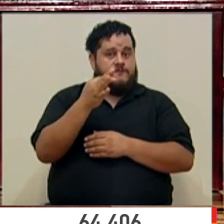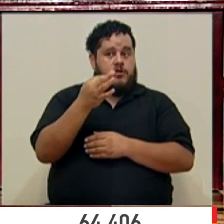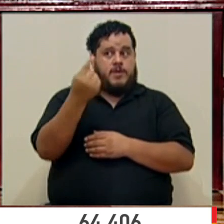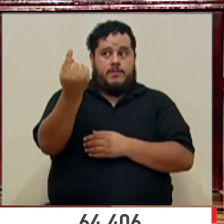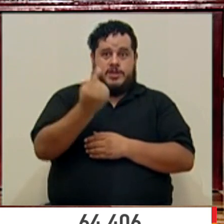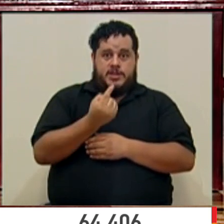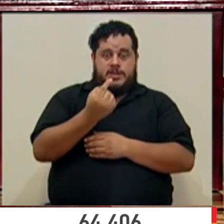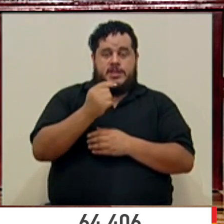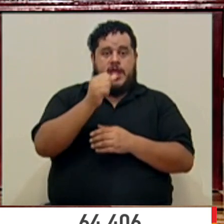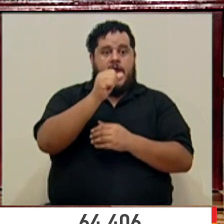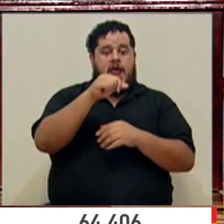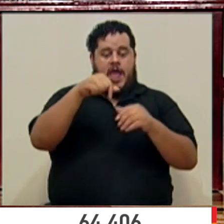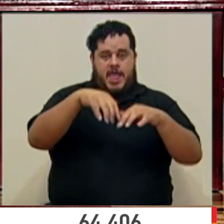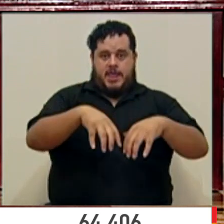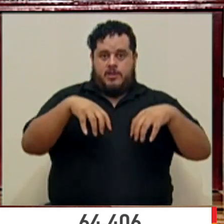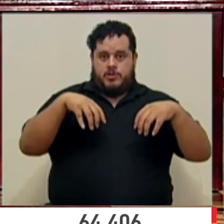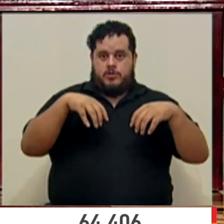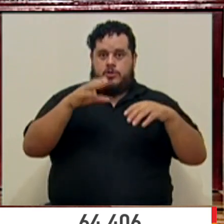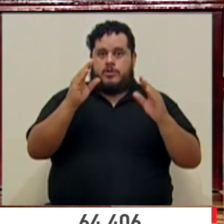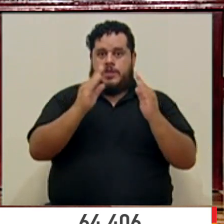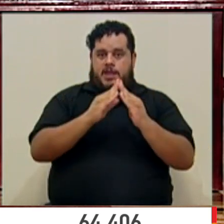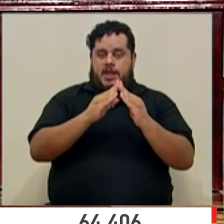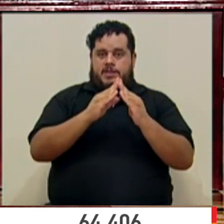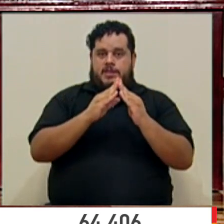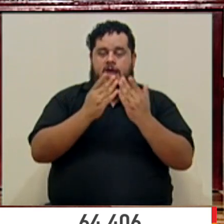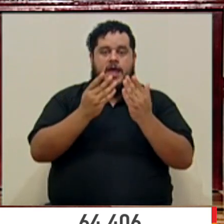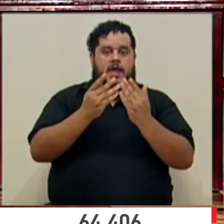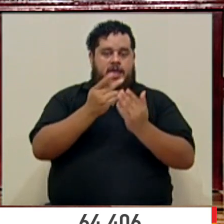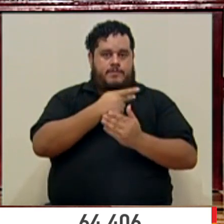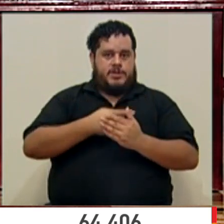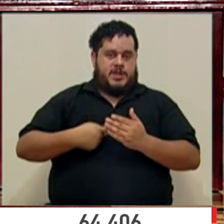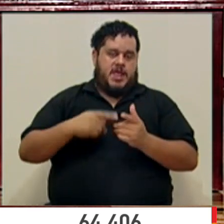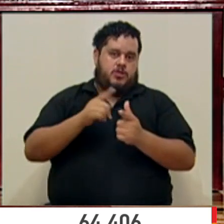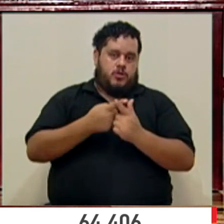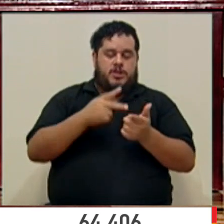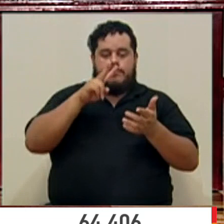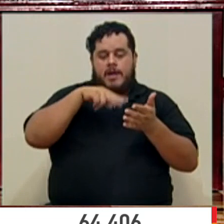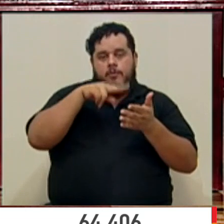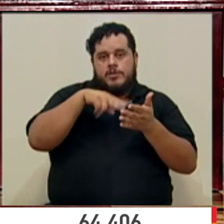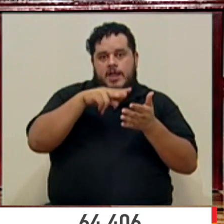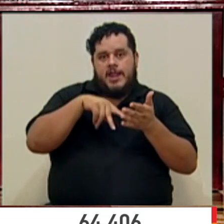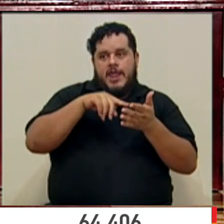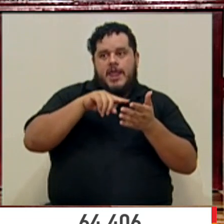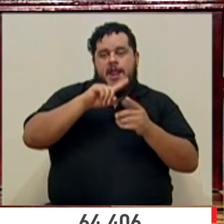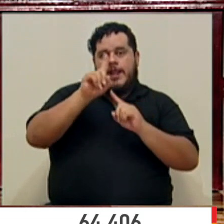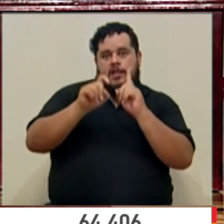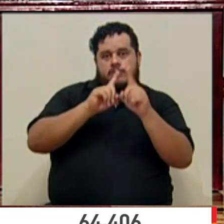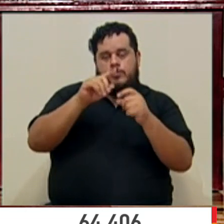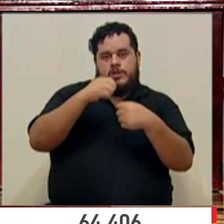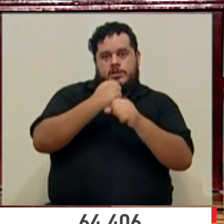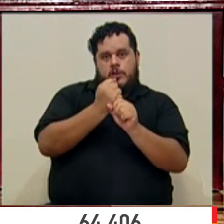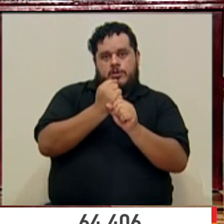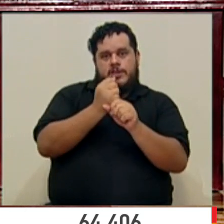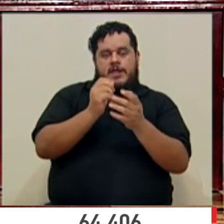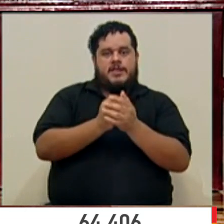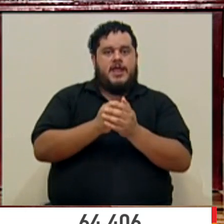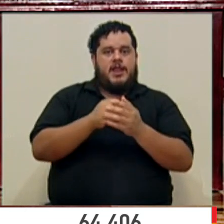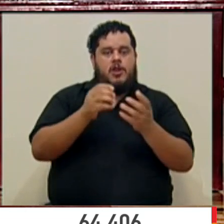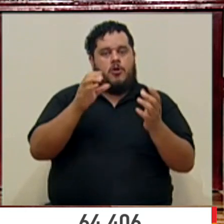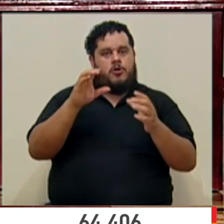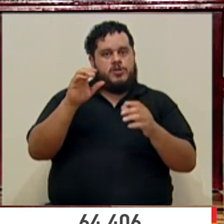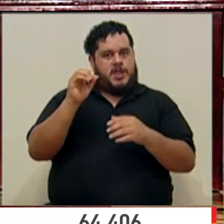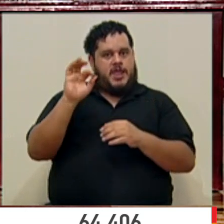el auditorio de Casa Presidencial, así que procederemos a leer las consultas que nos envían los medios